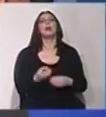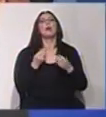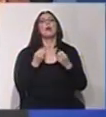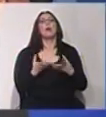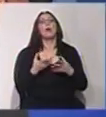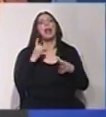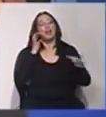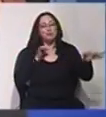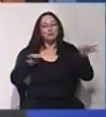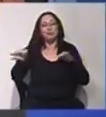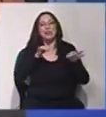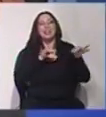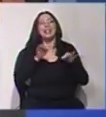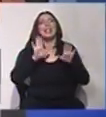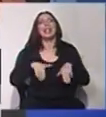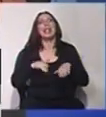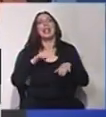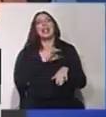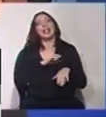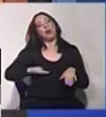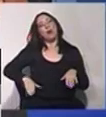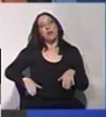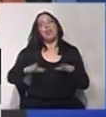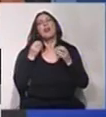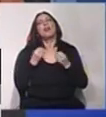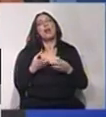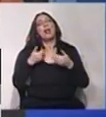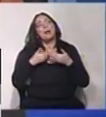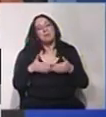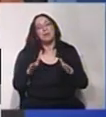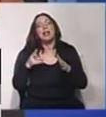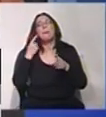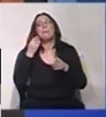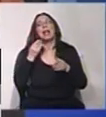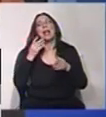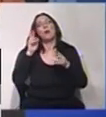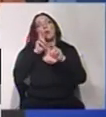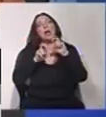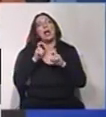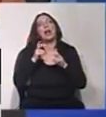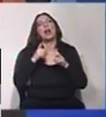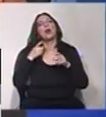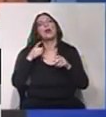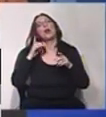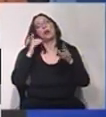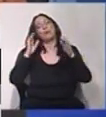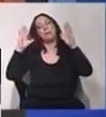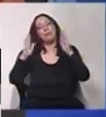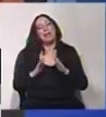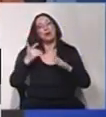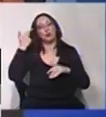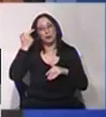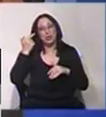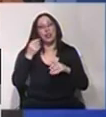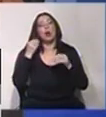Estrategias que desde las agencias del Estado se implementan y se llevan adelante para combatir esta situación y también desde las